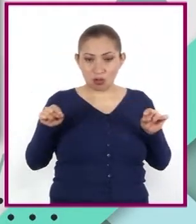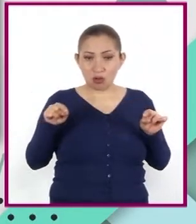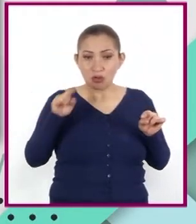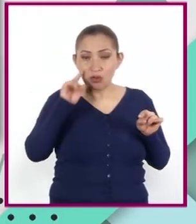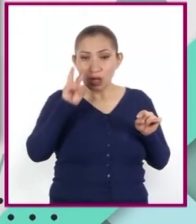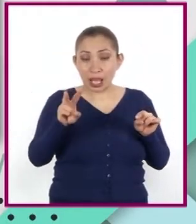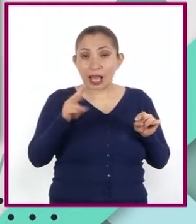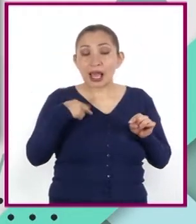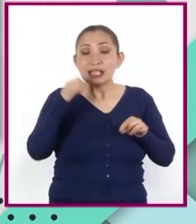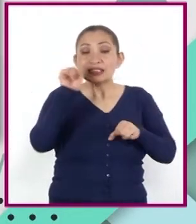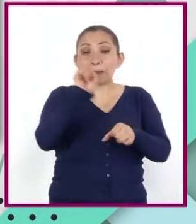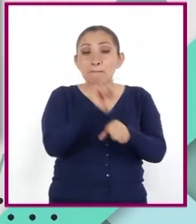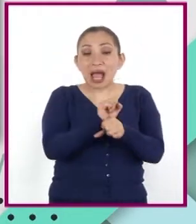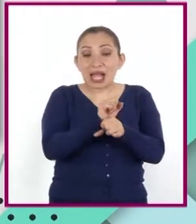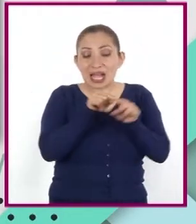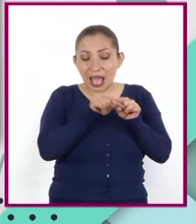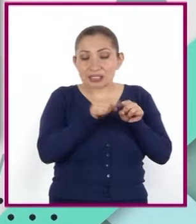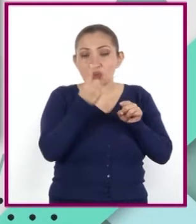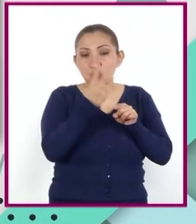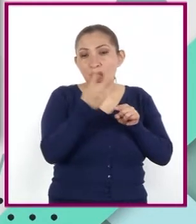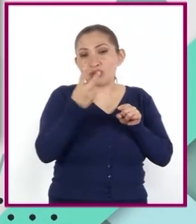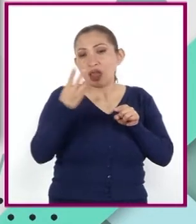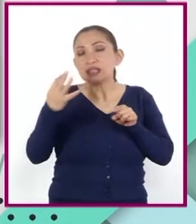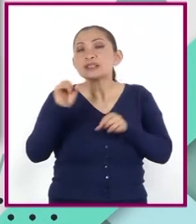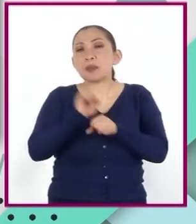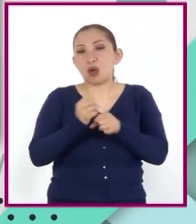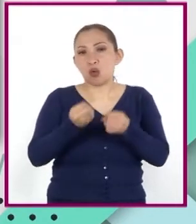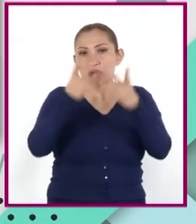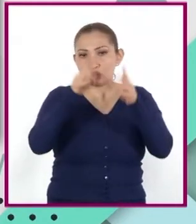colocaremos las semanas en las que va a ir ahorrando.